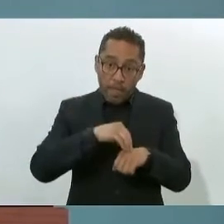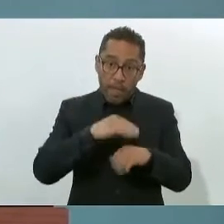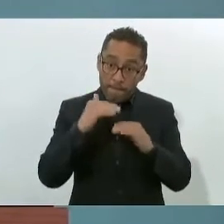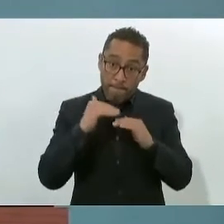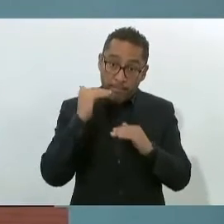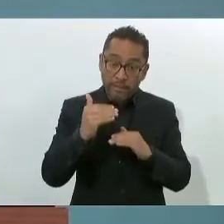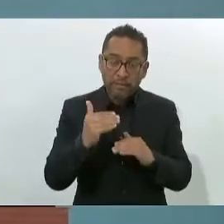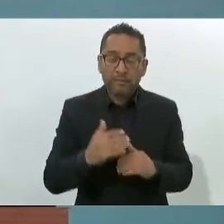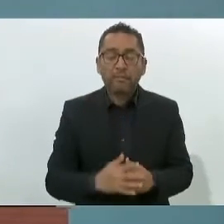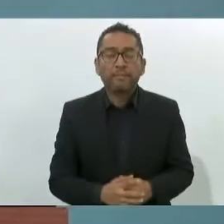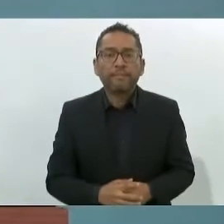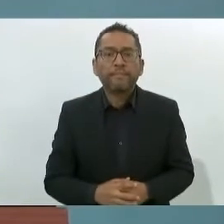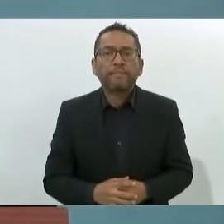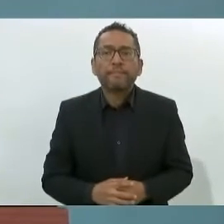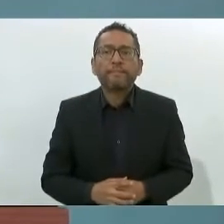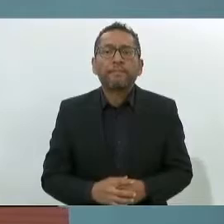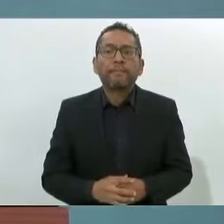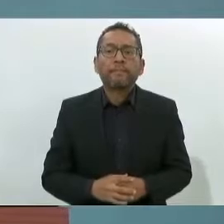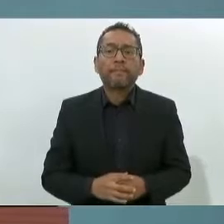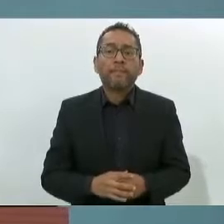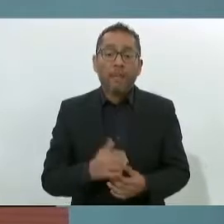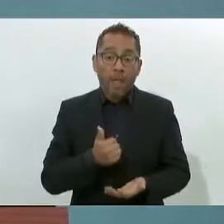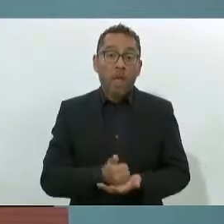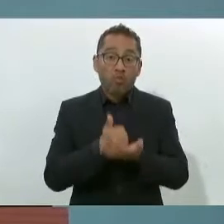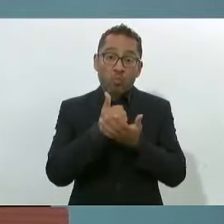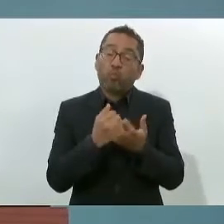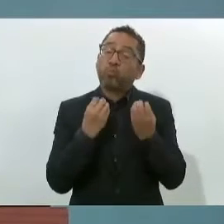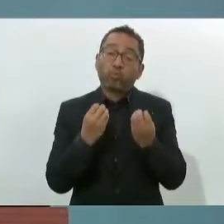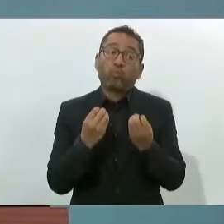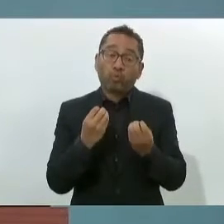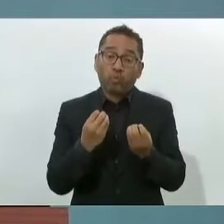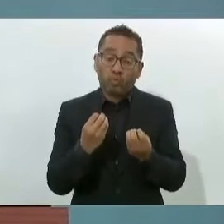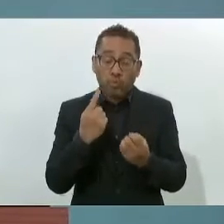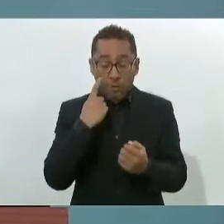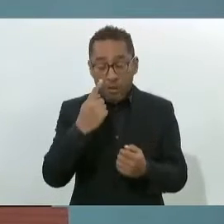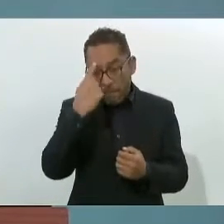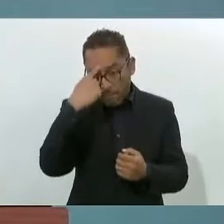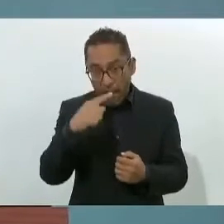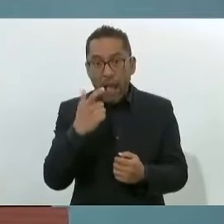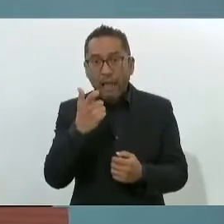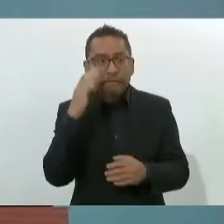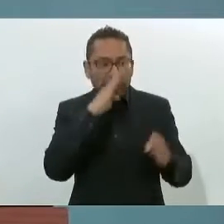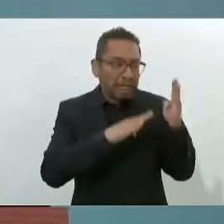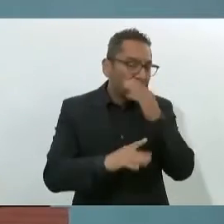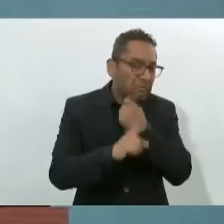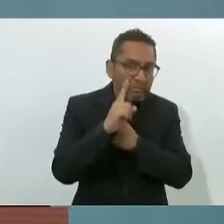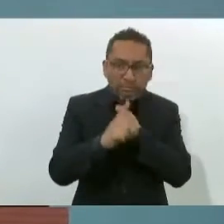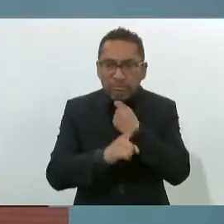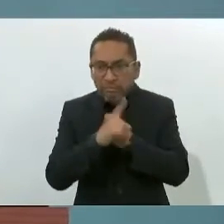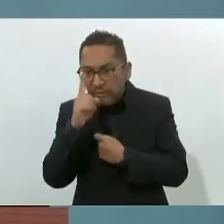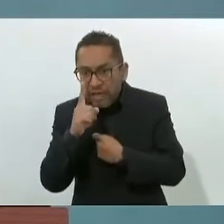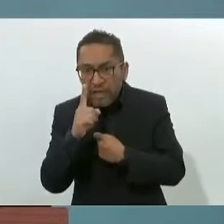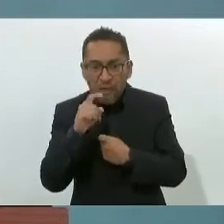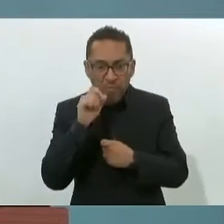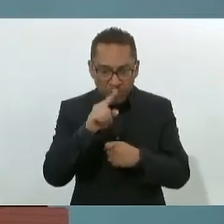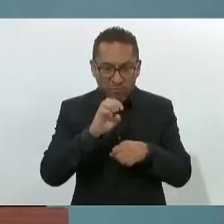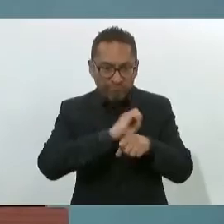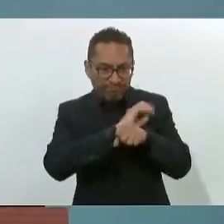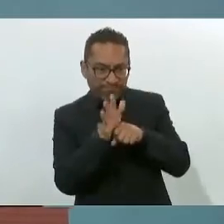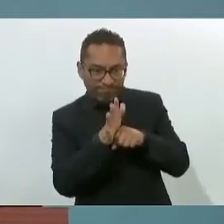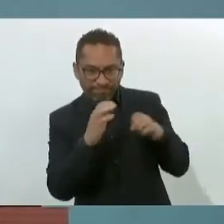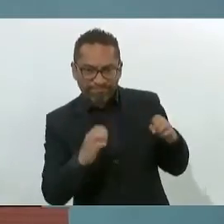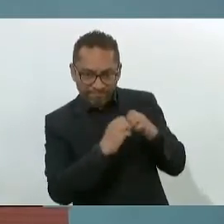han ayudado mucho a enfrentar la crisis provocada por la pandemia.